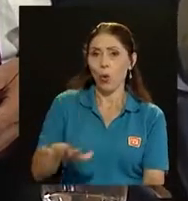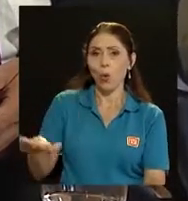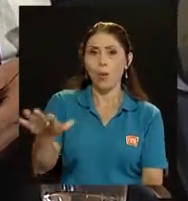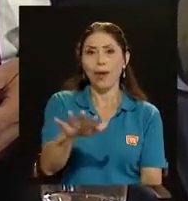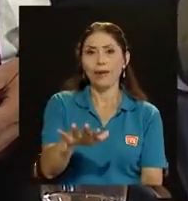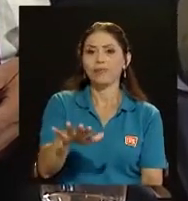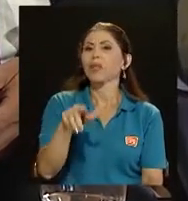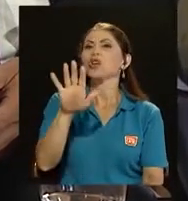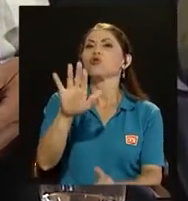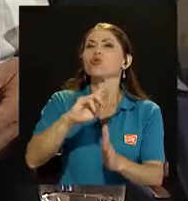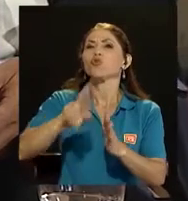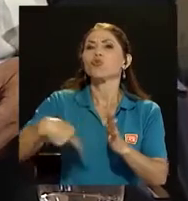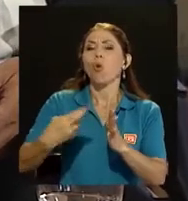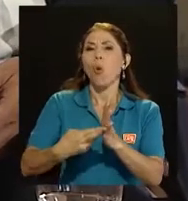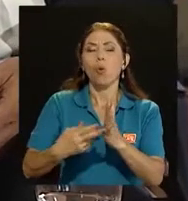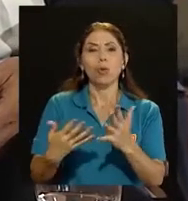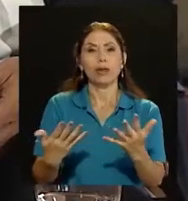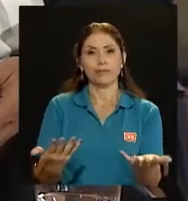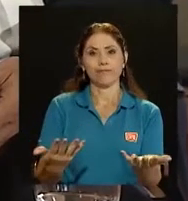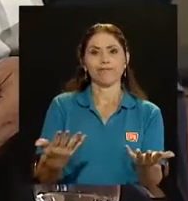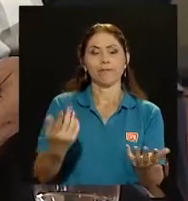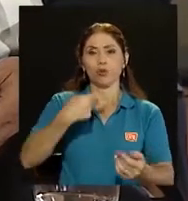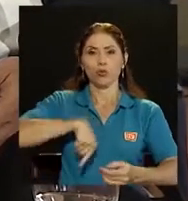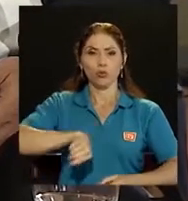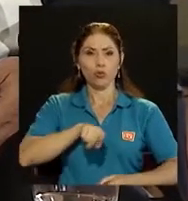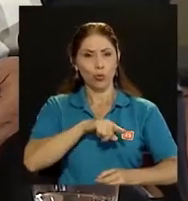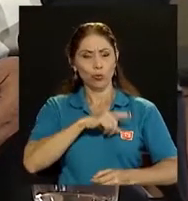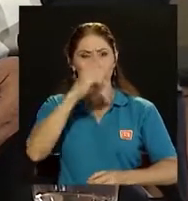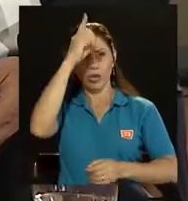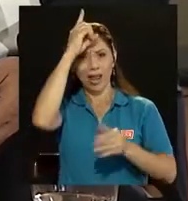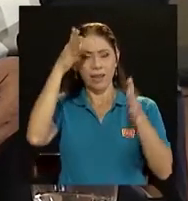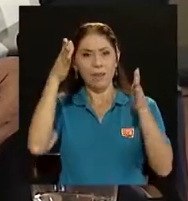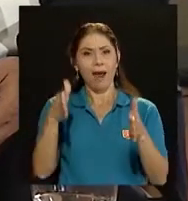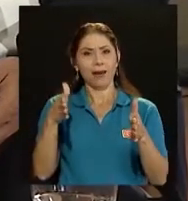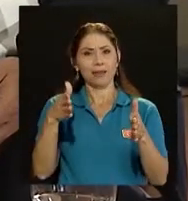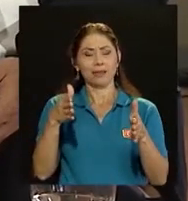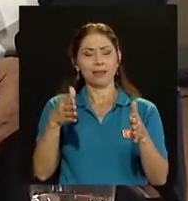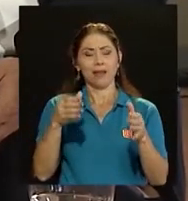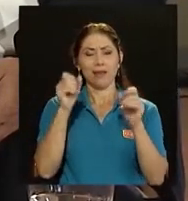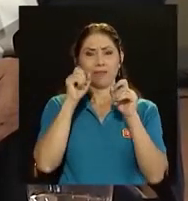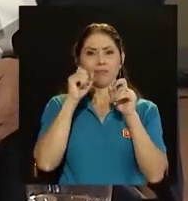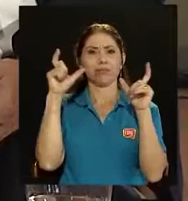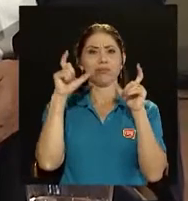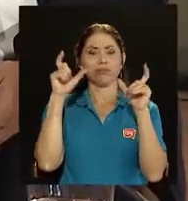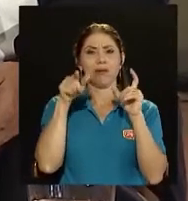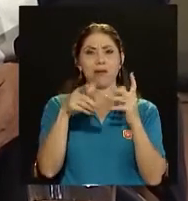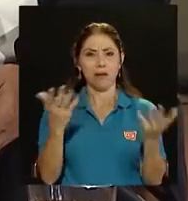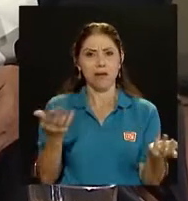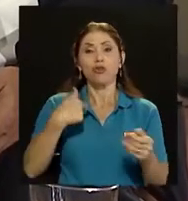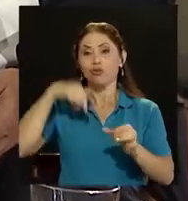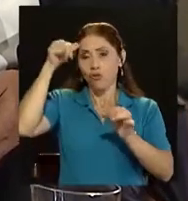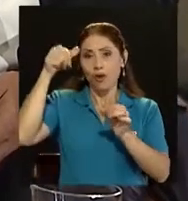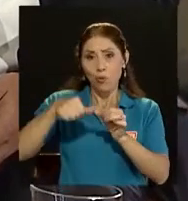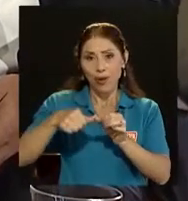muchas veces hoy en día nos sorprende a nosotros, los alemanes, nosotros mismos. Yo recuerdo